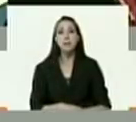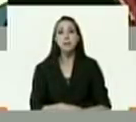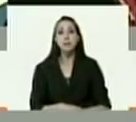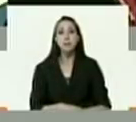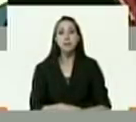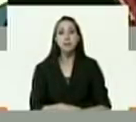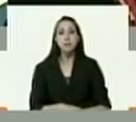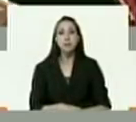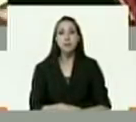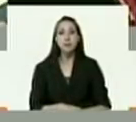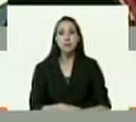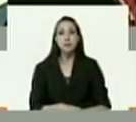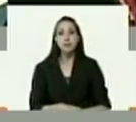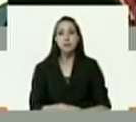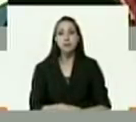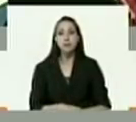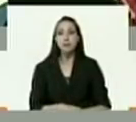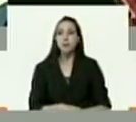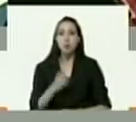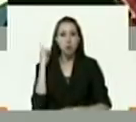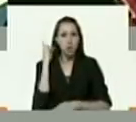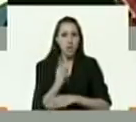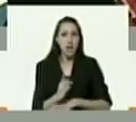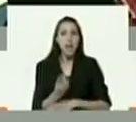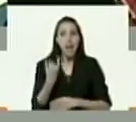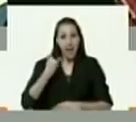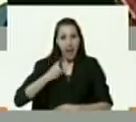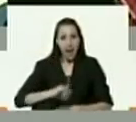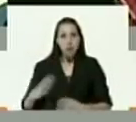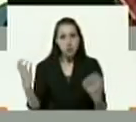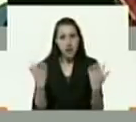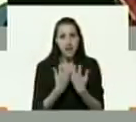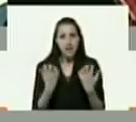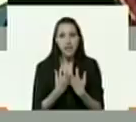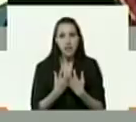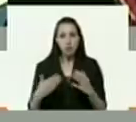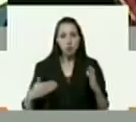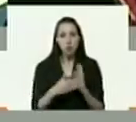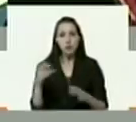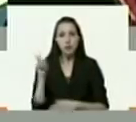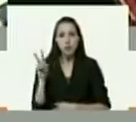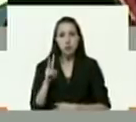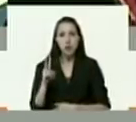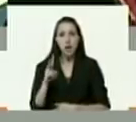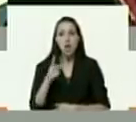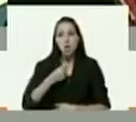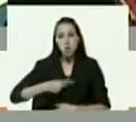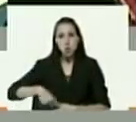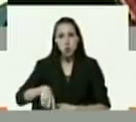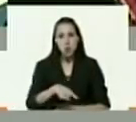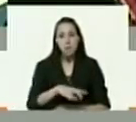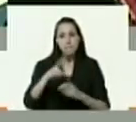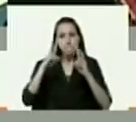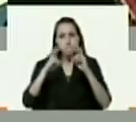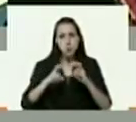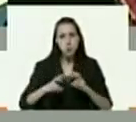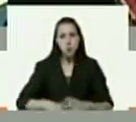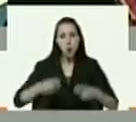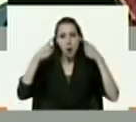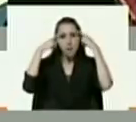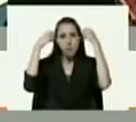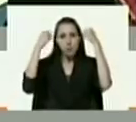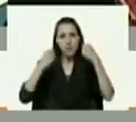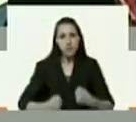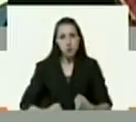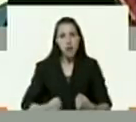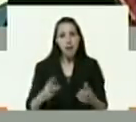totalmente declarada y armada, hay una guerra contra Venezuela, en esta guerra ustedes pueden hurgar con profesionalismo y